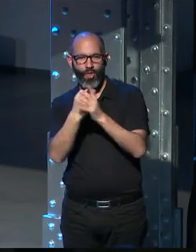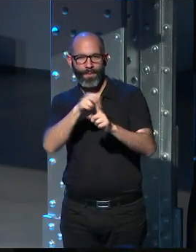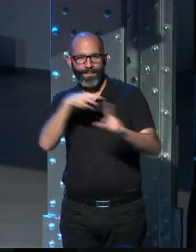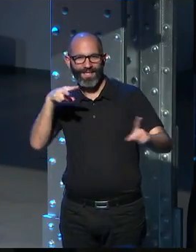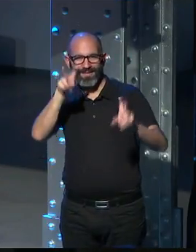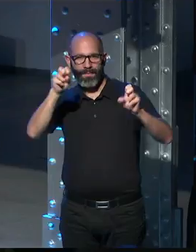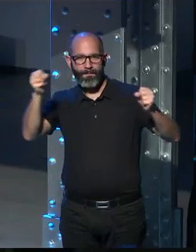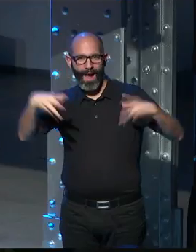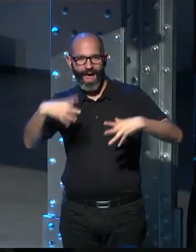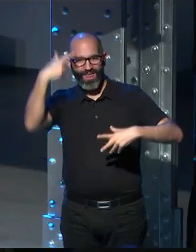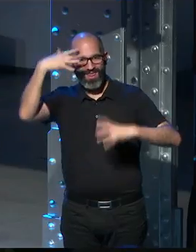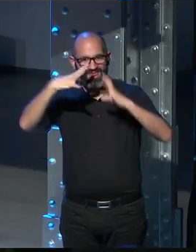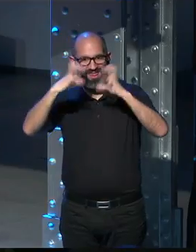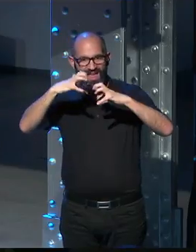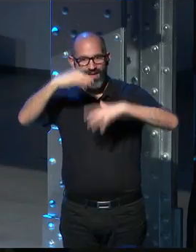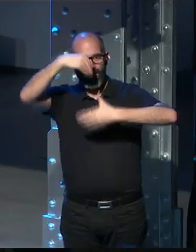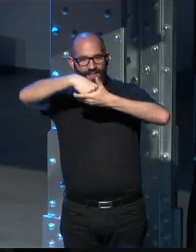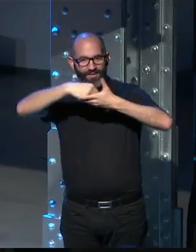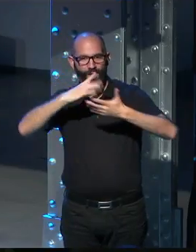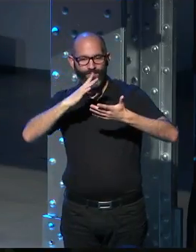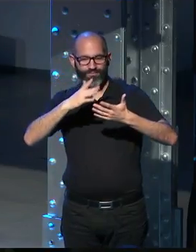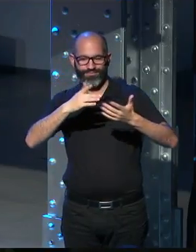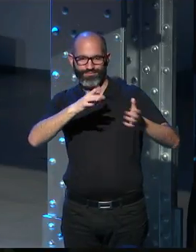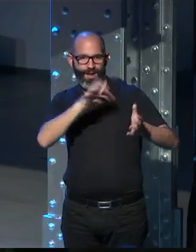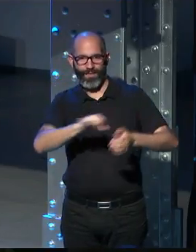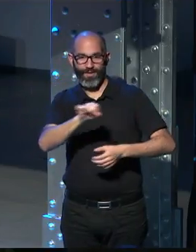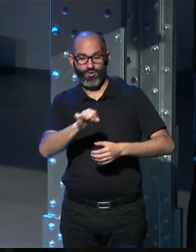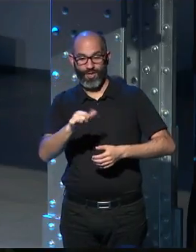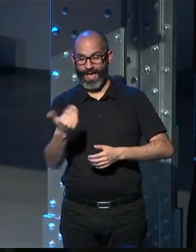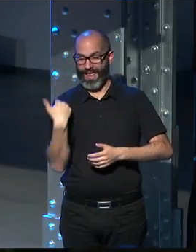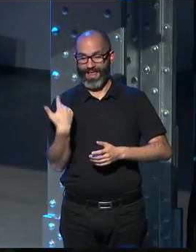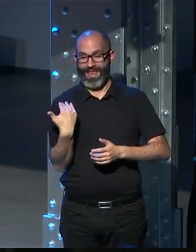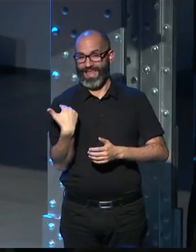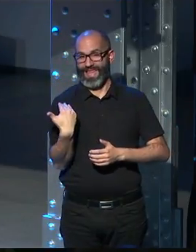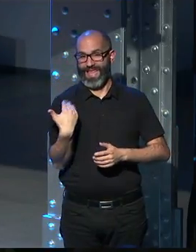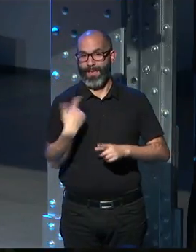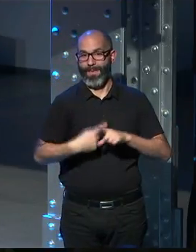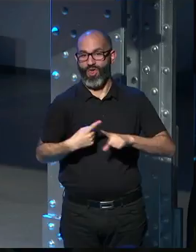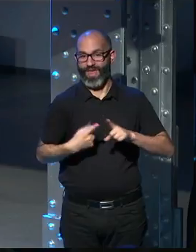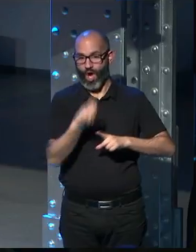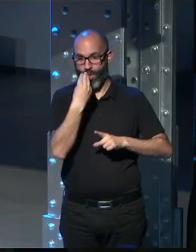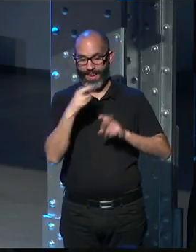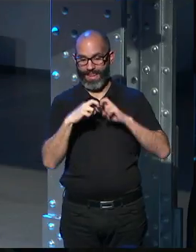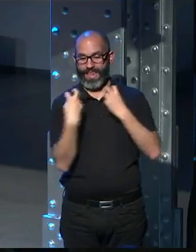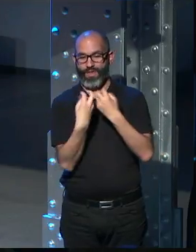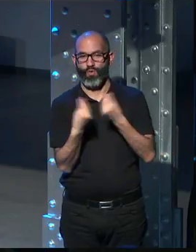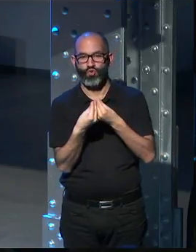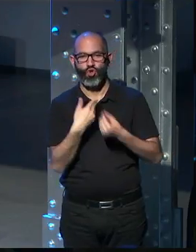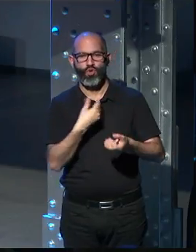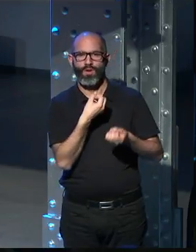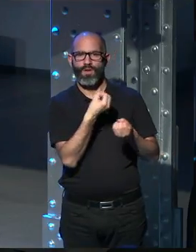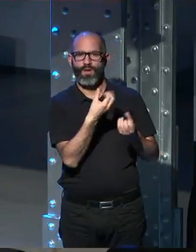perspectiva. En la comida que hemos tenido al mediodía, le he comentado a